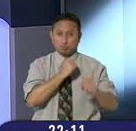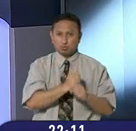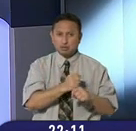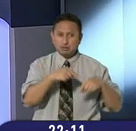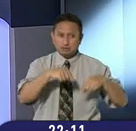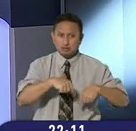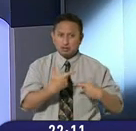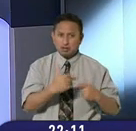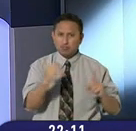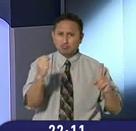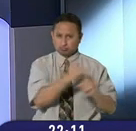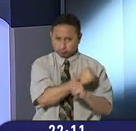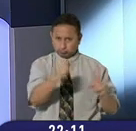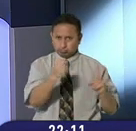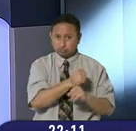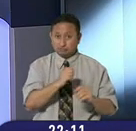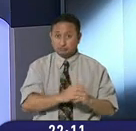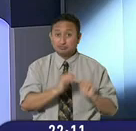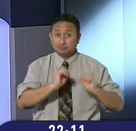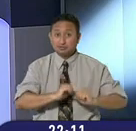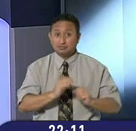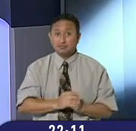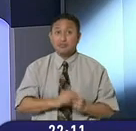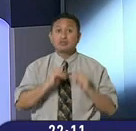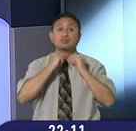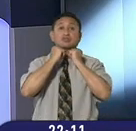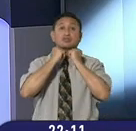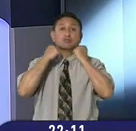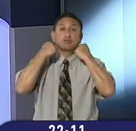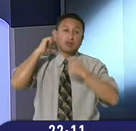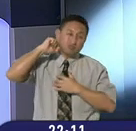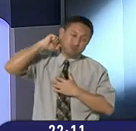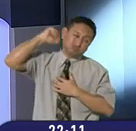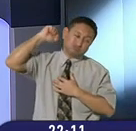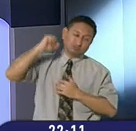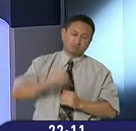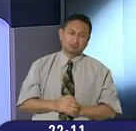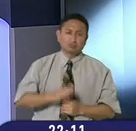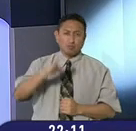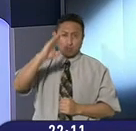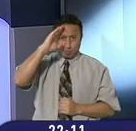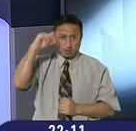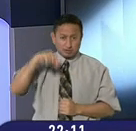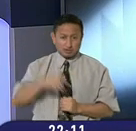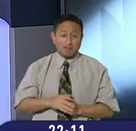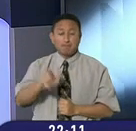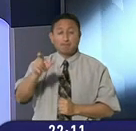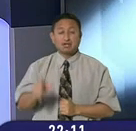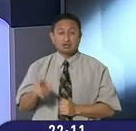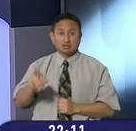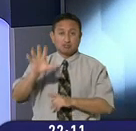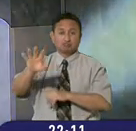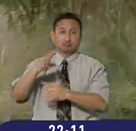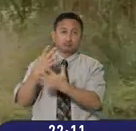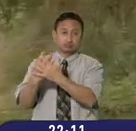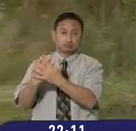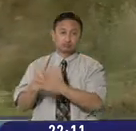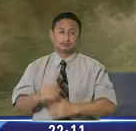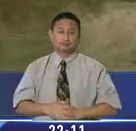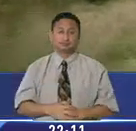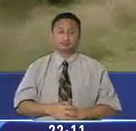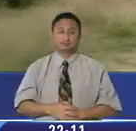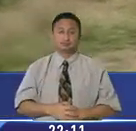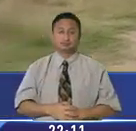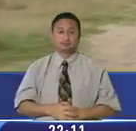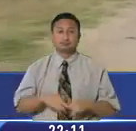con signos de violencia y un surco completo alrededor del cuello. La policía detuvo a un sospechoso.